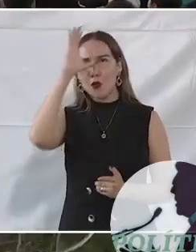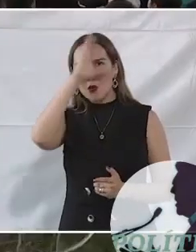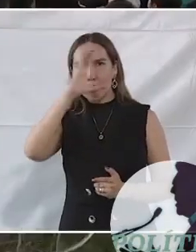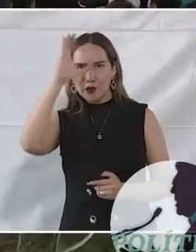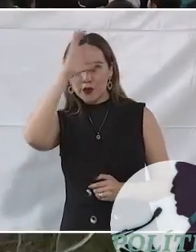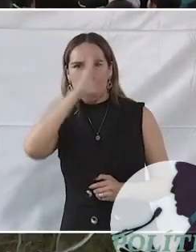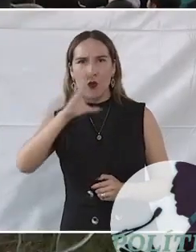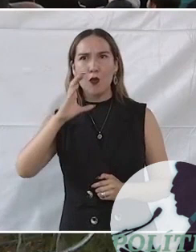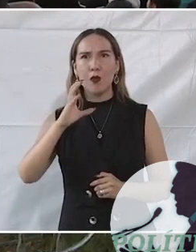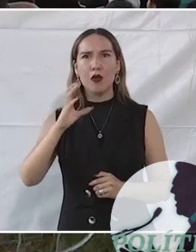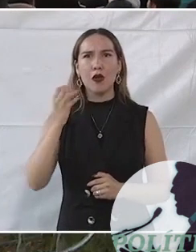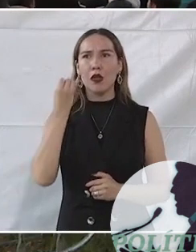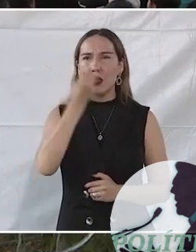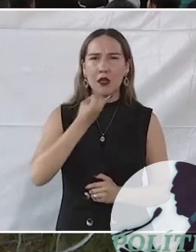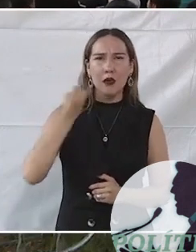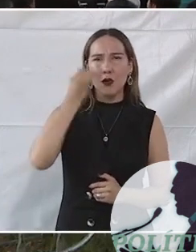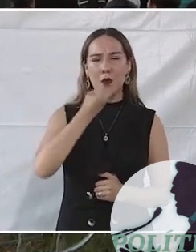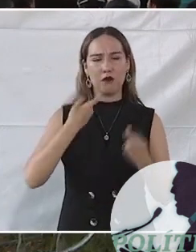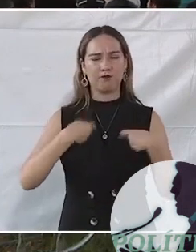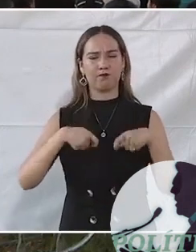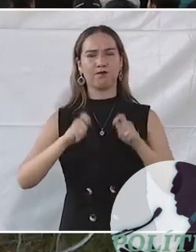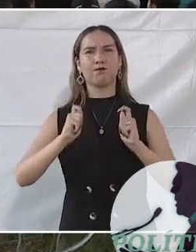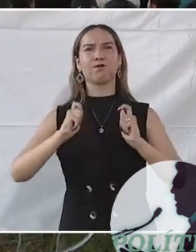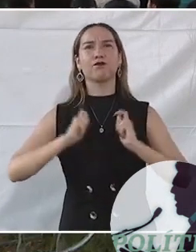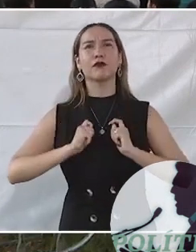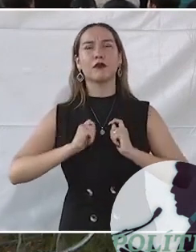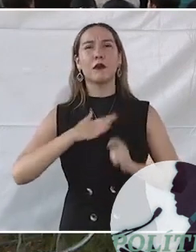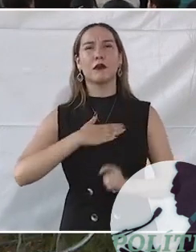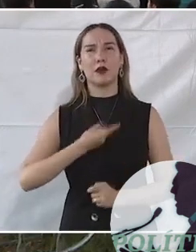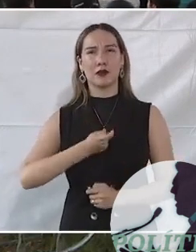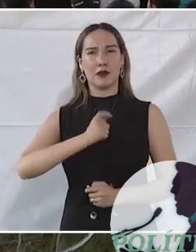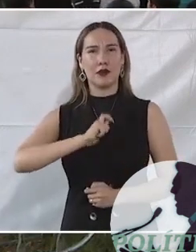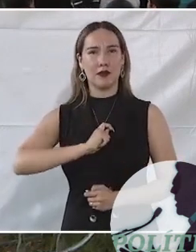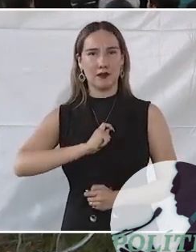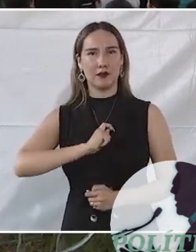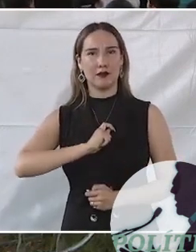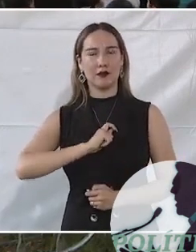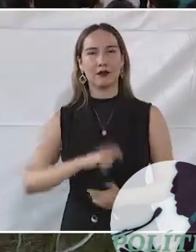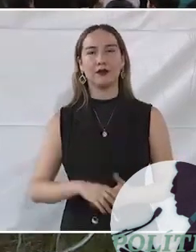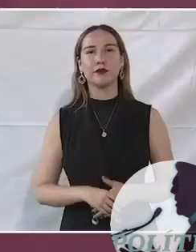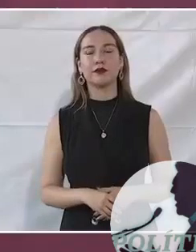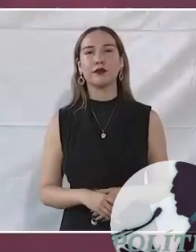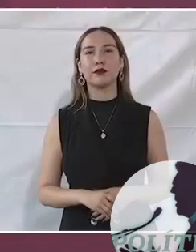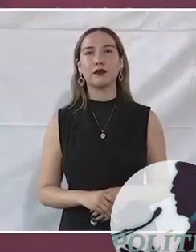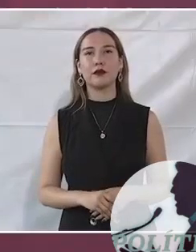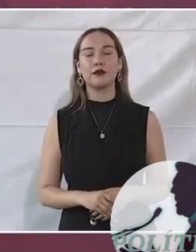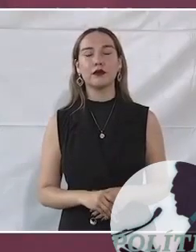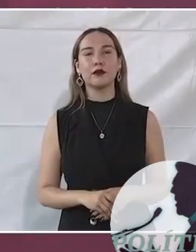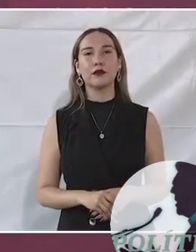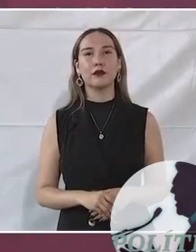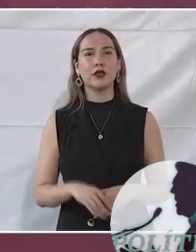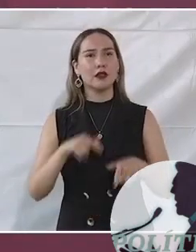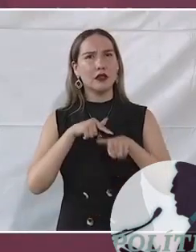social que viene de muy lejos. Y mantener esos valores,